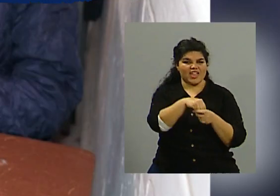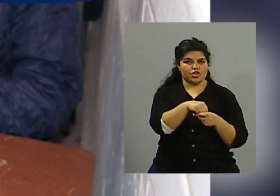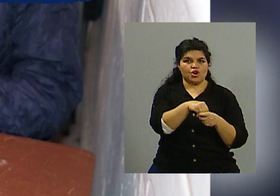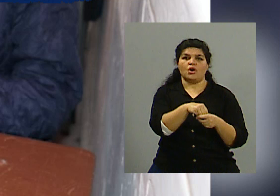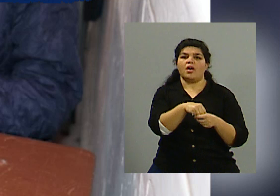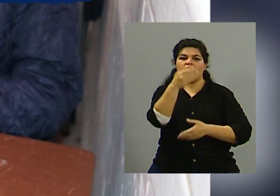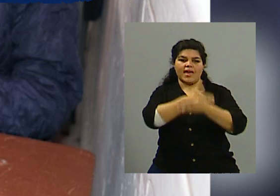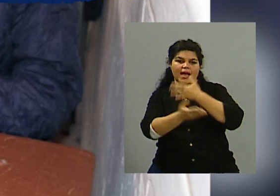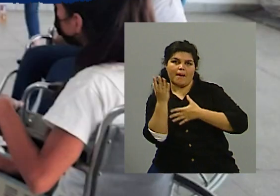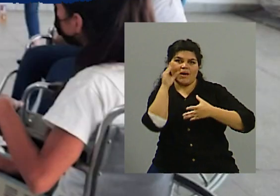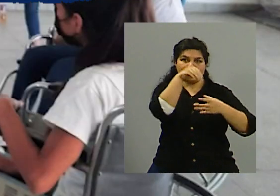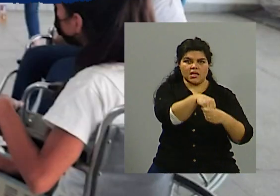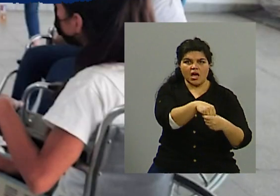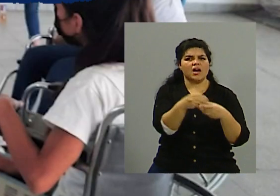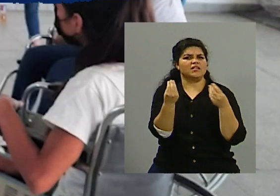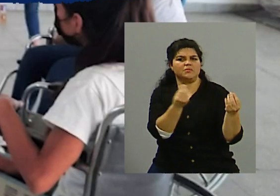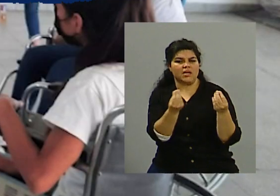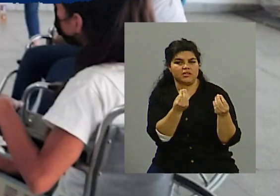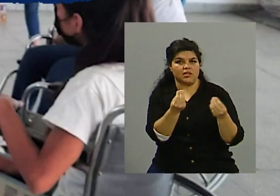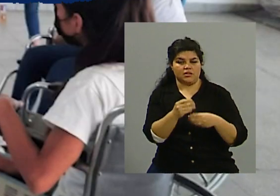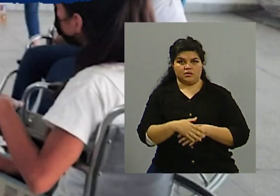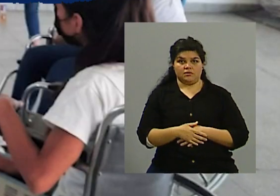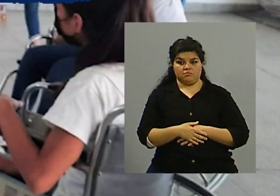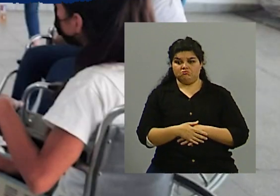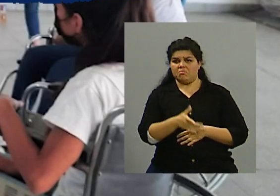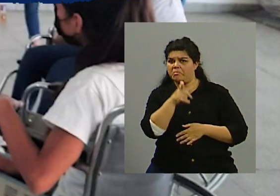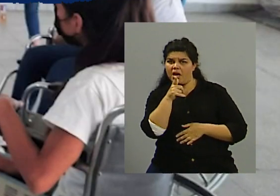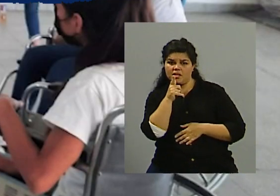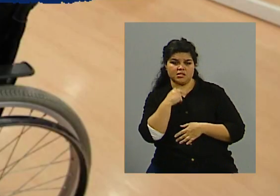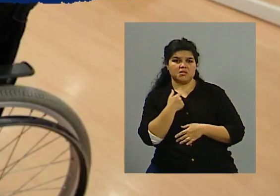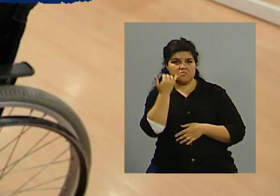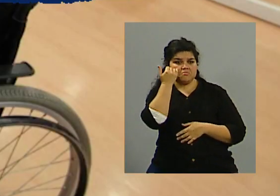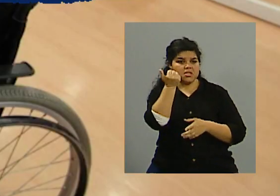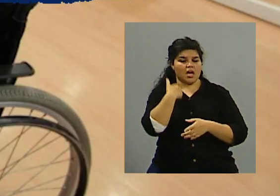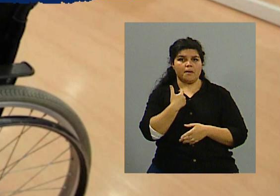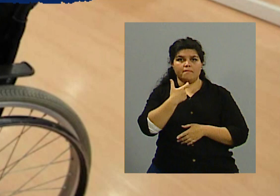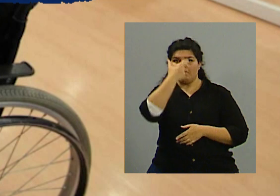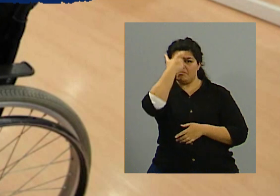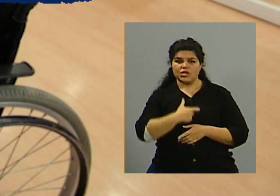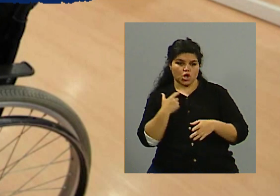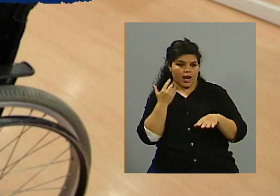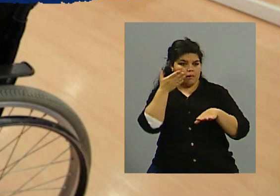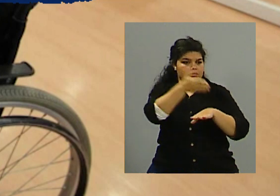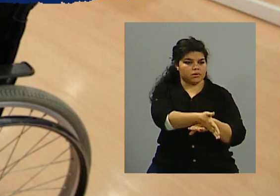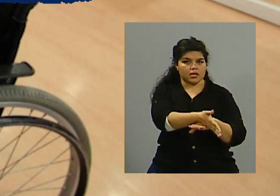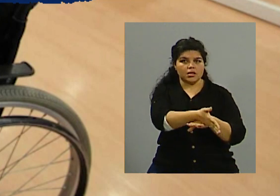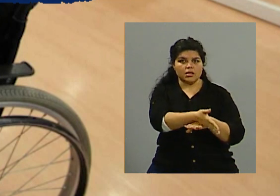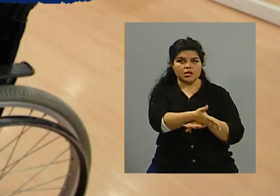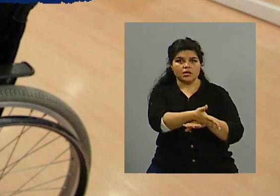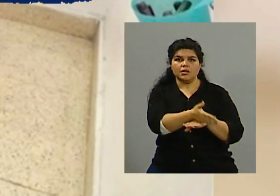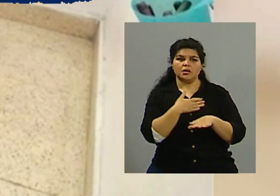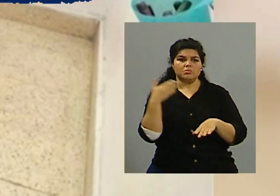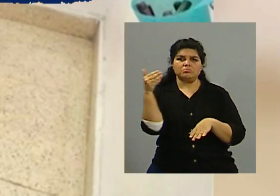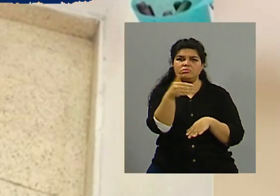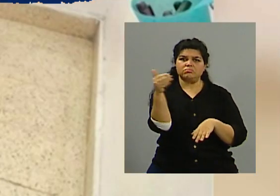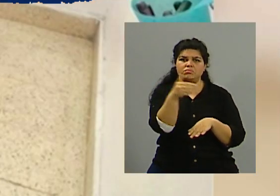consideramos que con que el chico asista a la institución educativa ya está transitando una situación inclusiva, cuando muchas veces esto no